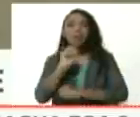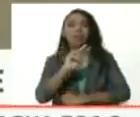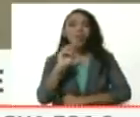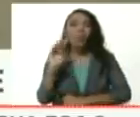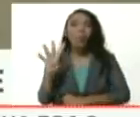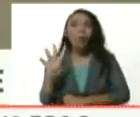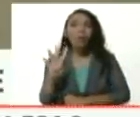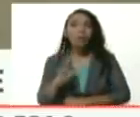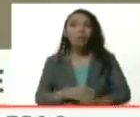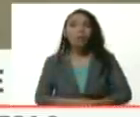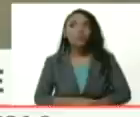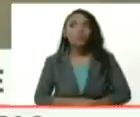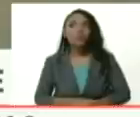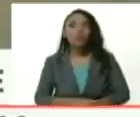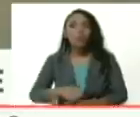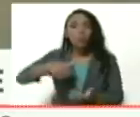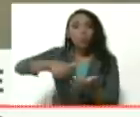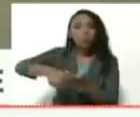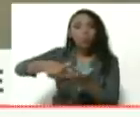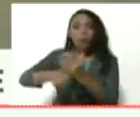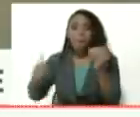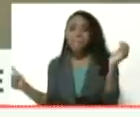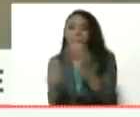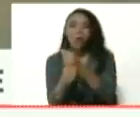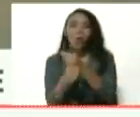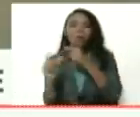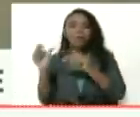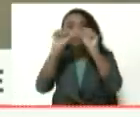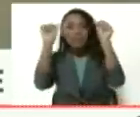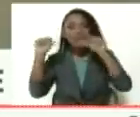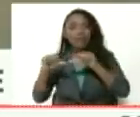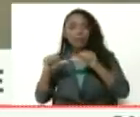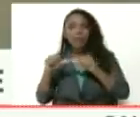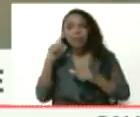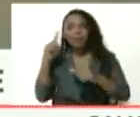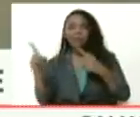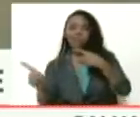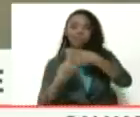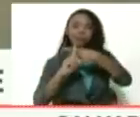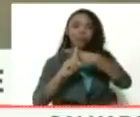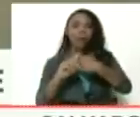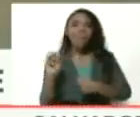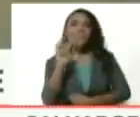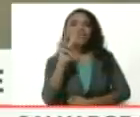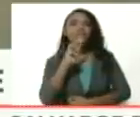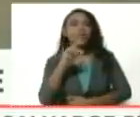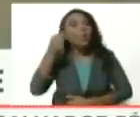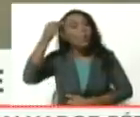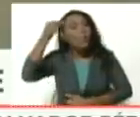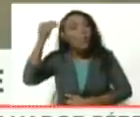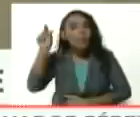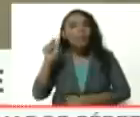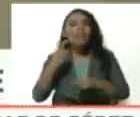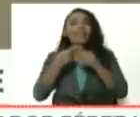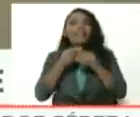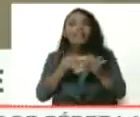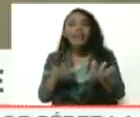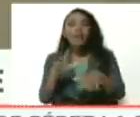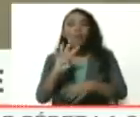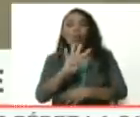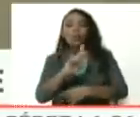724 captahuellas, sistemas de autenticación biométrico, 22 switches de red y 4